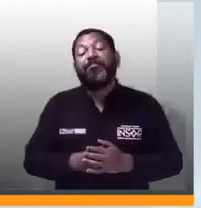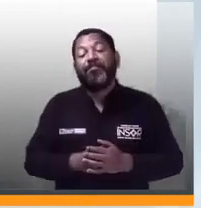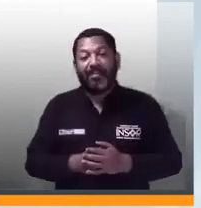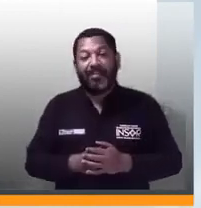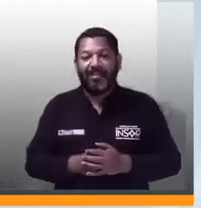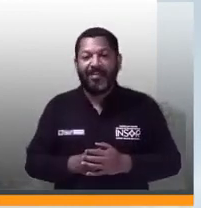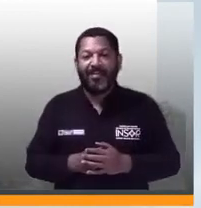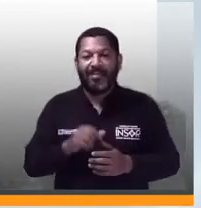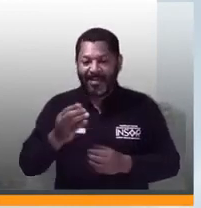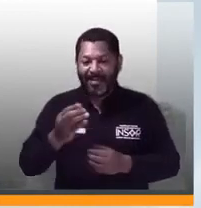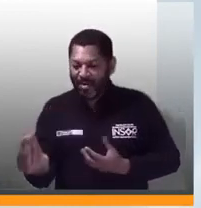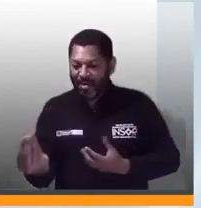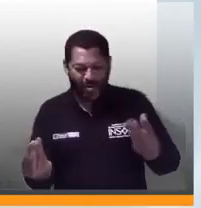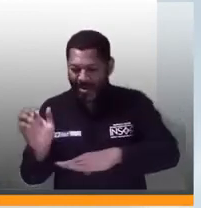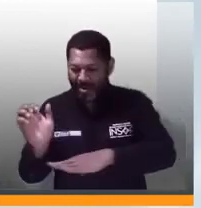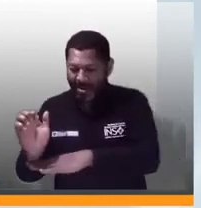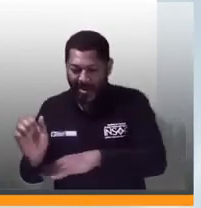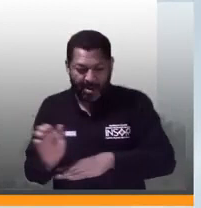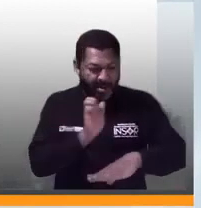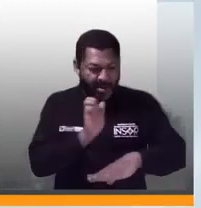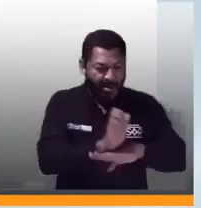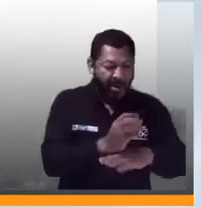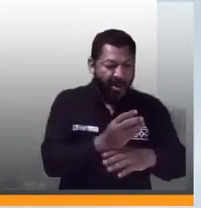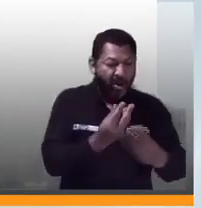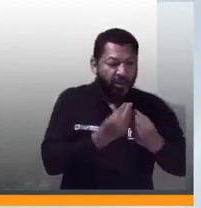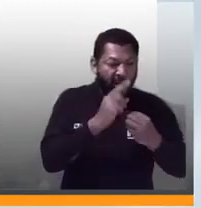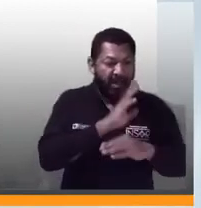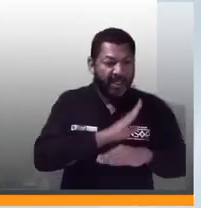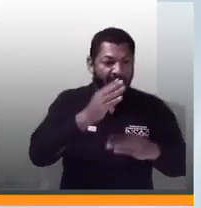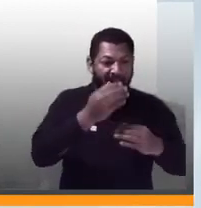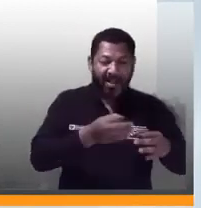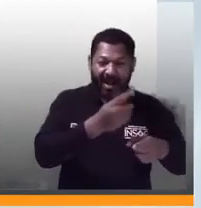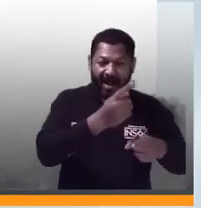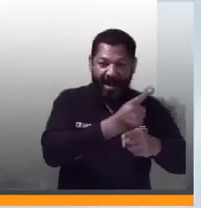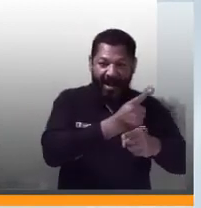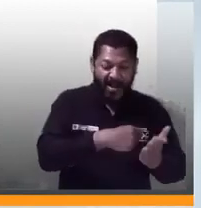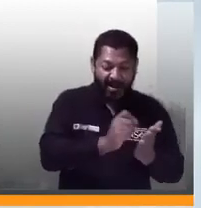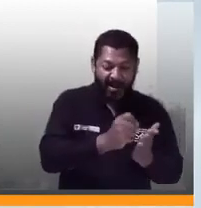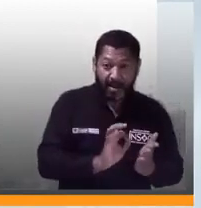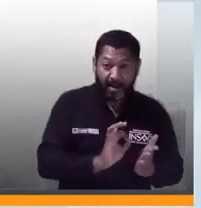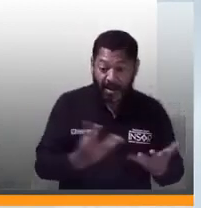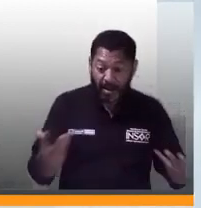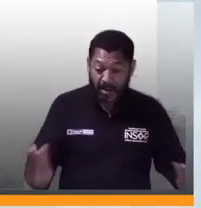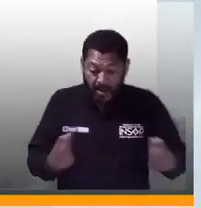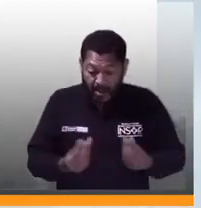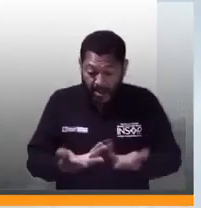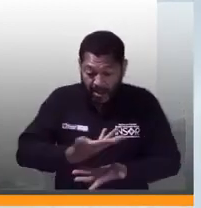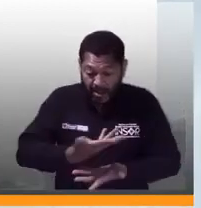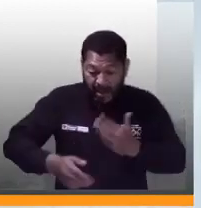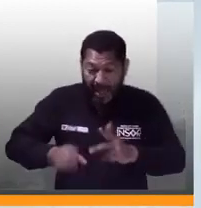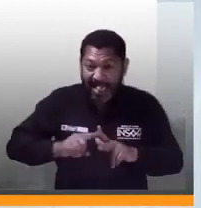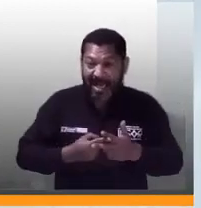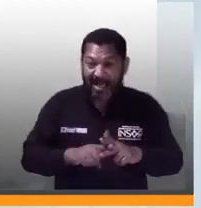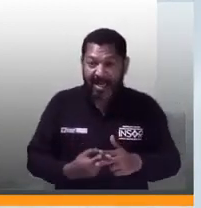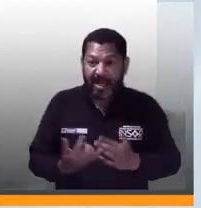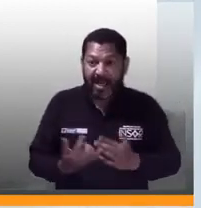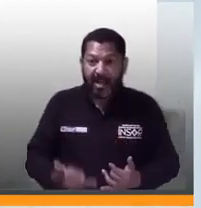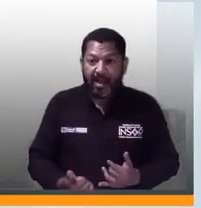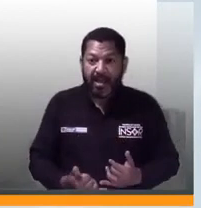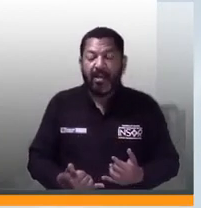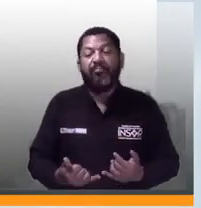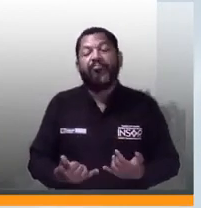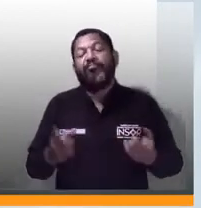hicimos con los miembros de CONACES y con los miembros del Consejo Nacional de Acreditación, realizamos unos talleres donde